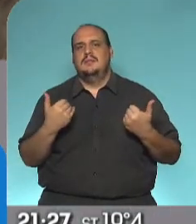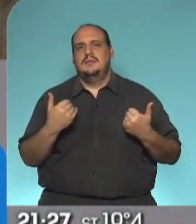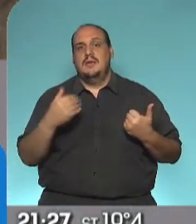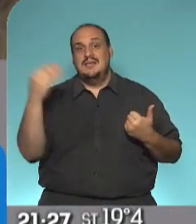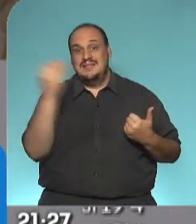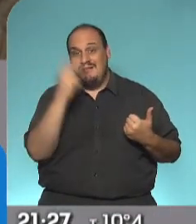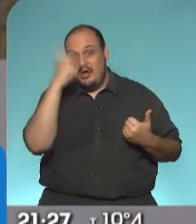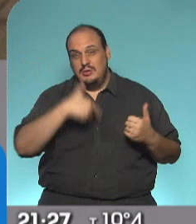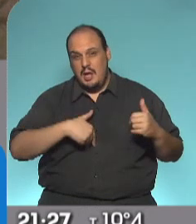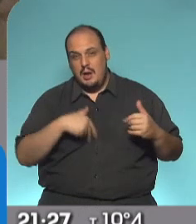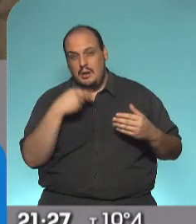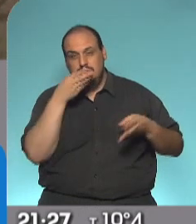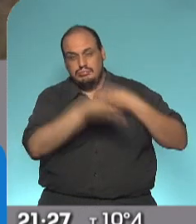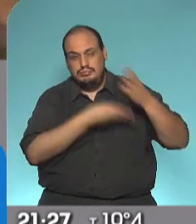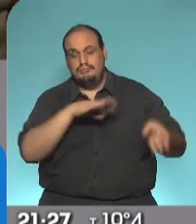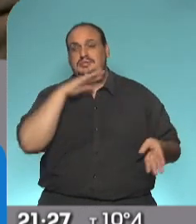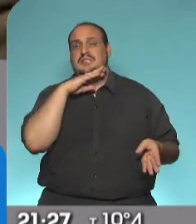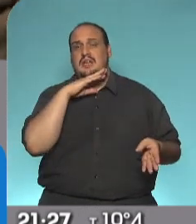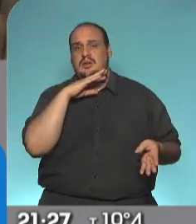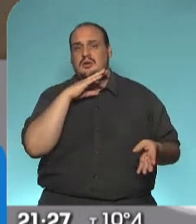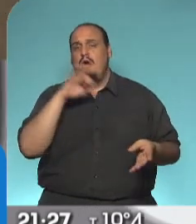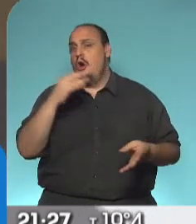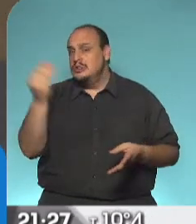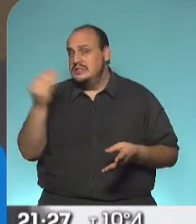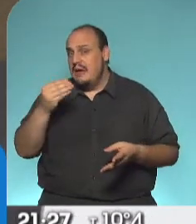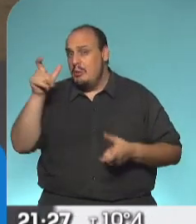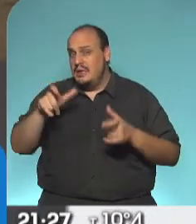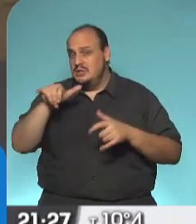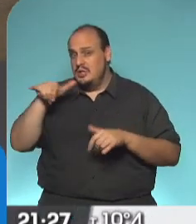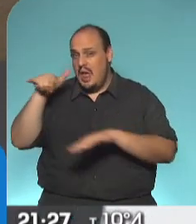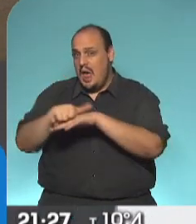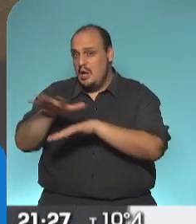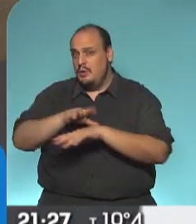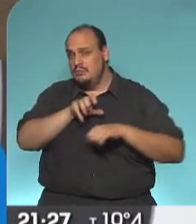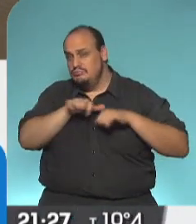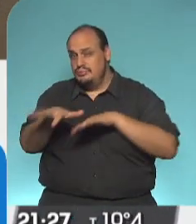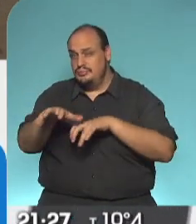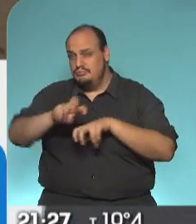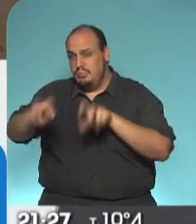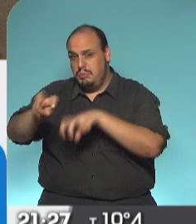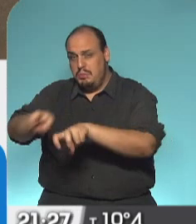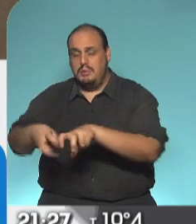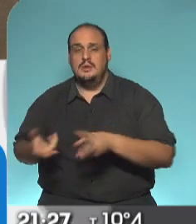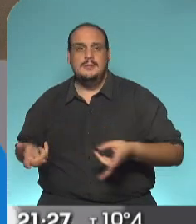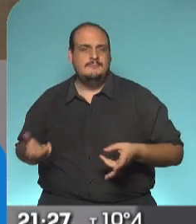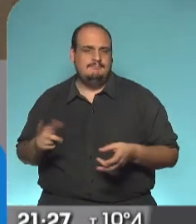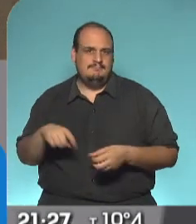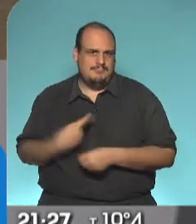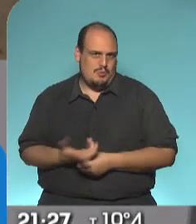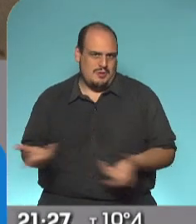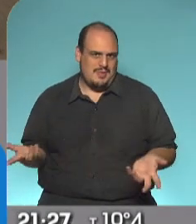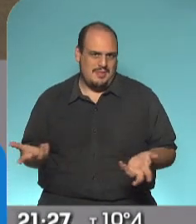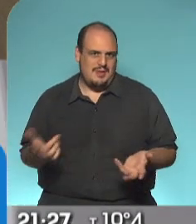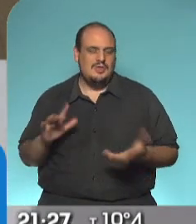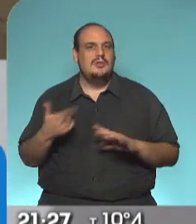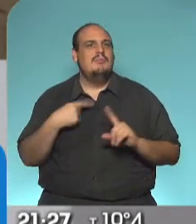el sábado no van a estar los de la gente en los aeropuertos apiñadas para venir entonces esa esa lógica cartesiana que usamos para para